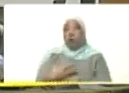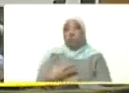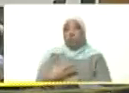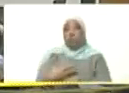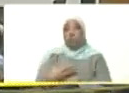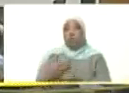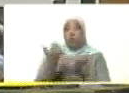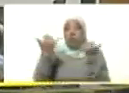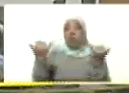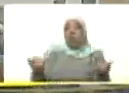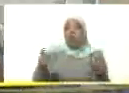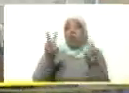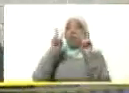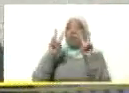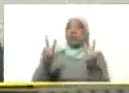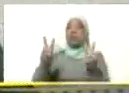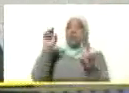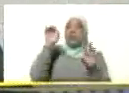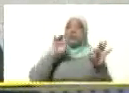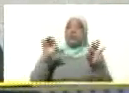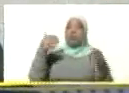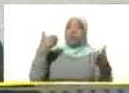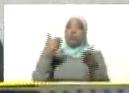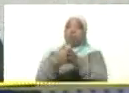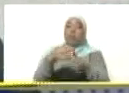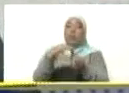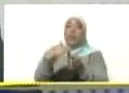collided with reality. La ficción ha chocado con la realidad.